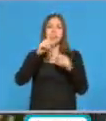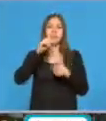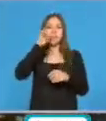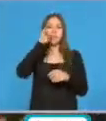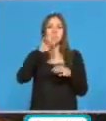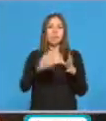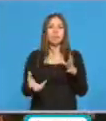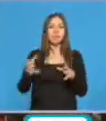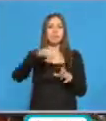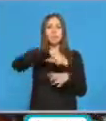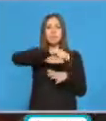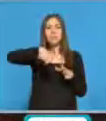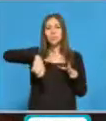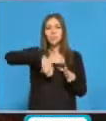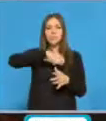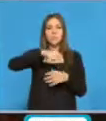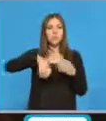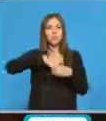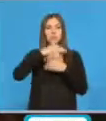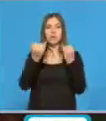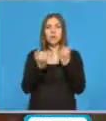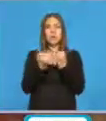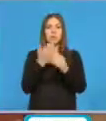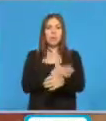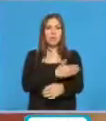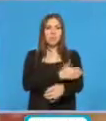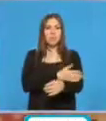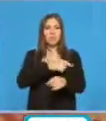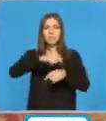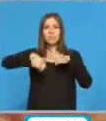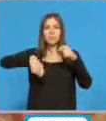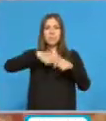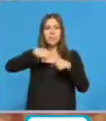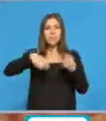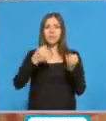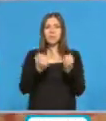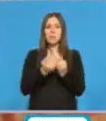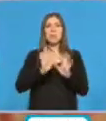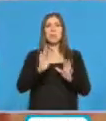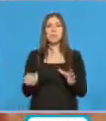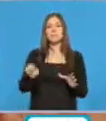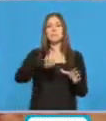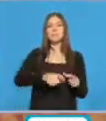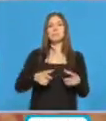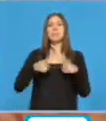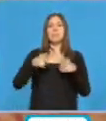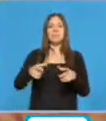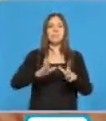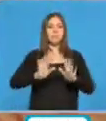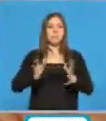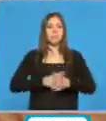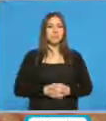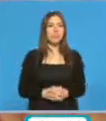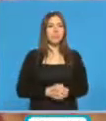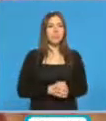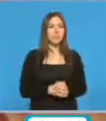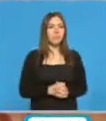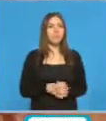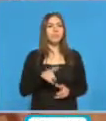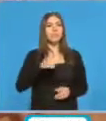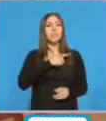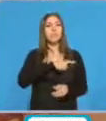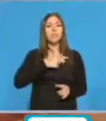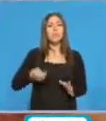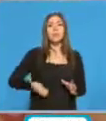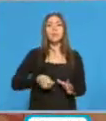ver, ¿y cómo lo integro? ¿Igual así con, Sí, con los palillos? Vamos a integrar. Si quieres, ¿O tú te le ayudo, quieres compañero. hacer como Sí, el wok? Me agrada. Y mira, Ay, tú es sigues que a mí me mientras da